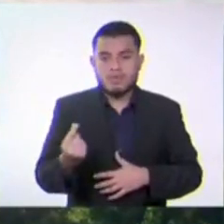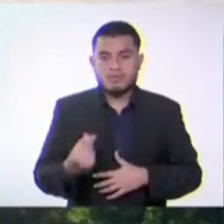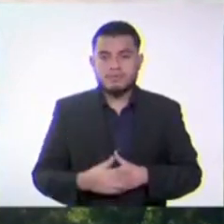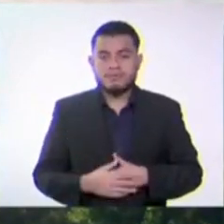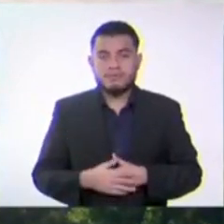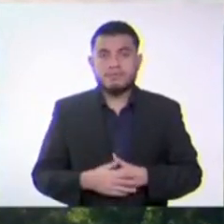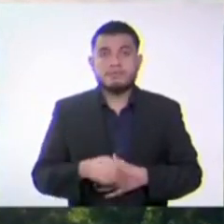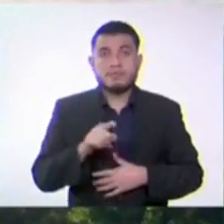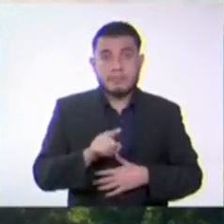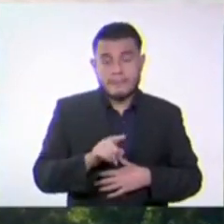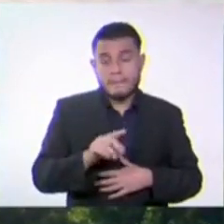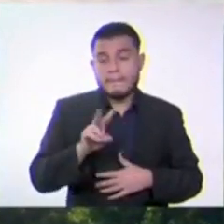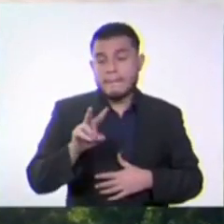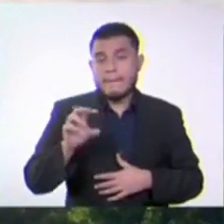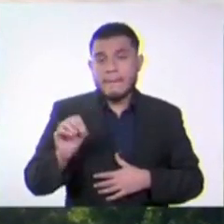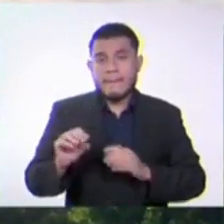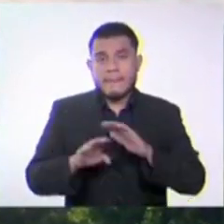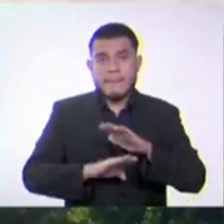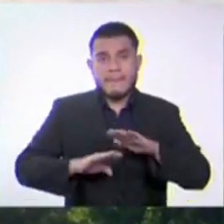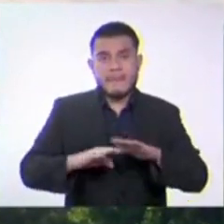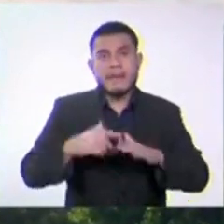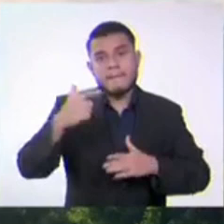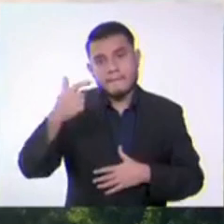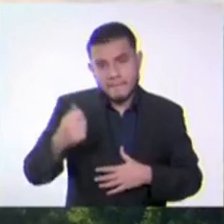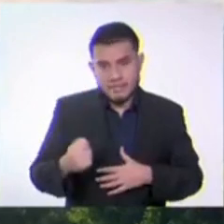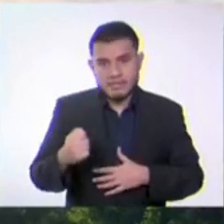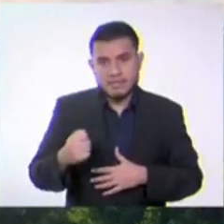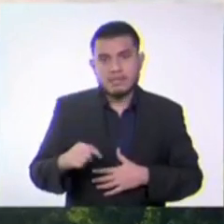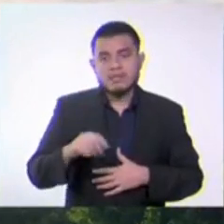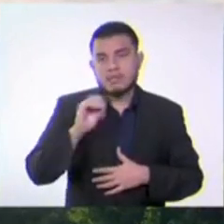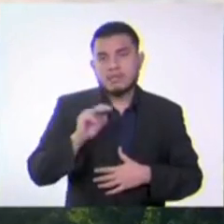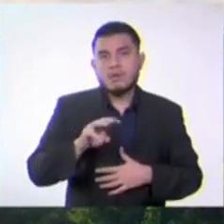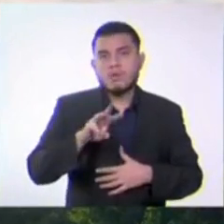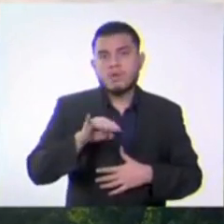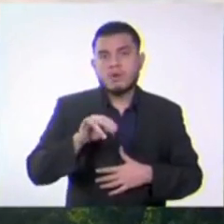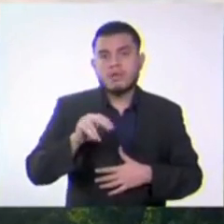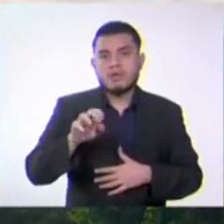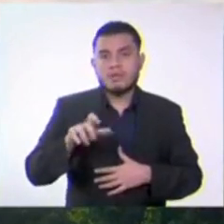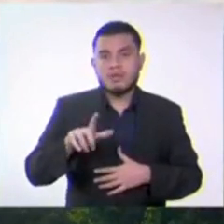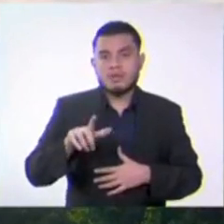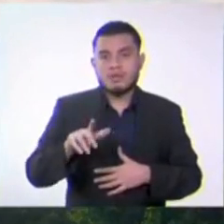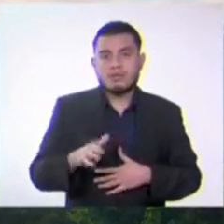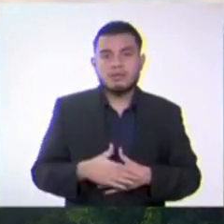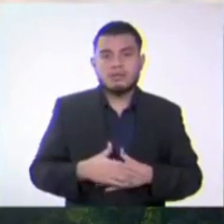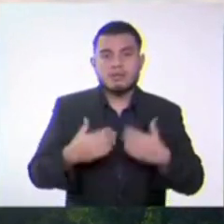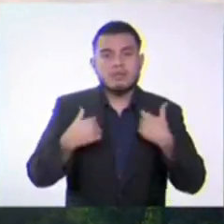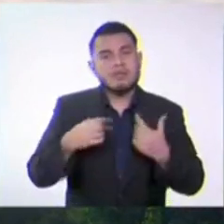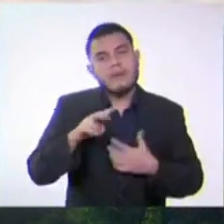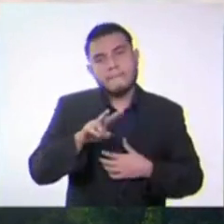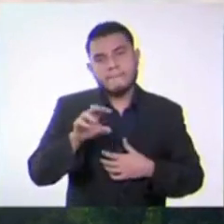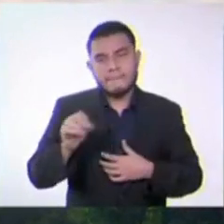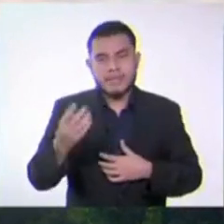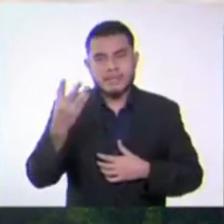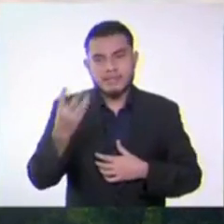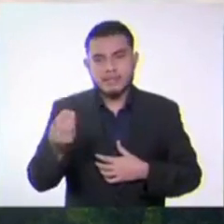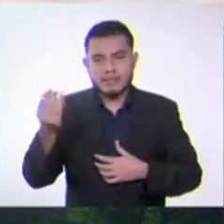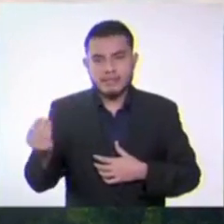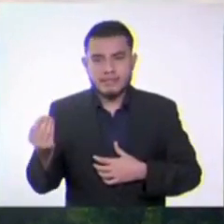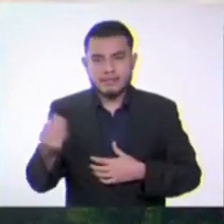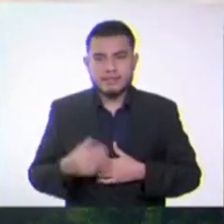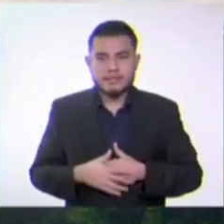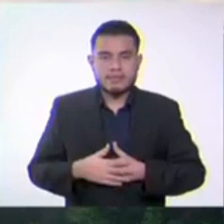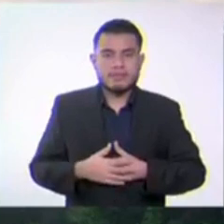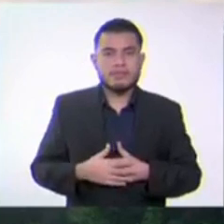base 20, cada mes, al cual llamaban Winal, duraba 20 días. Por lo